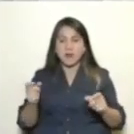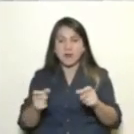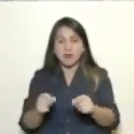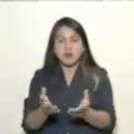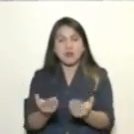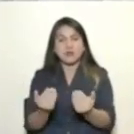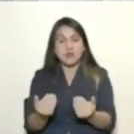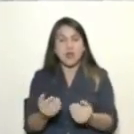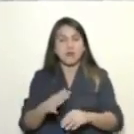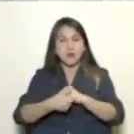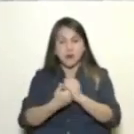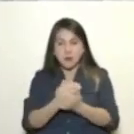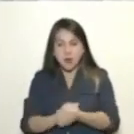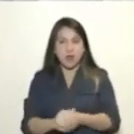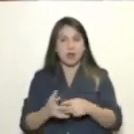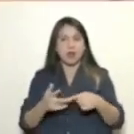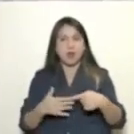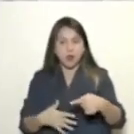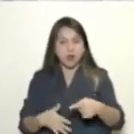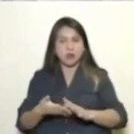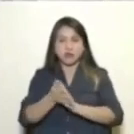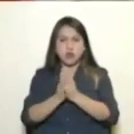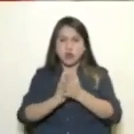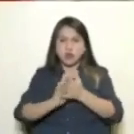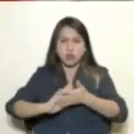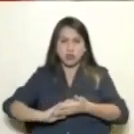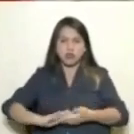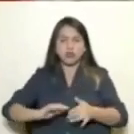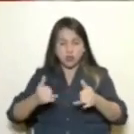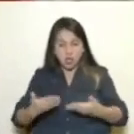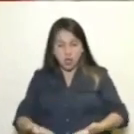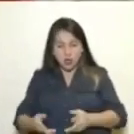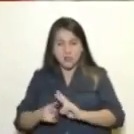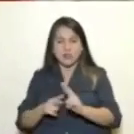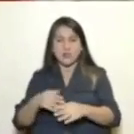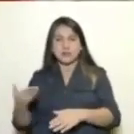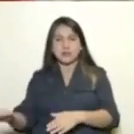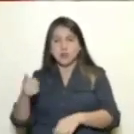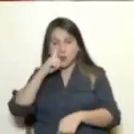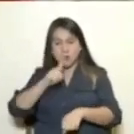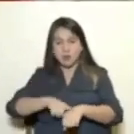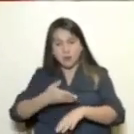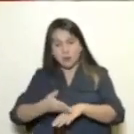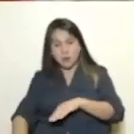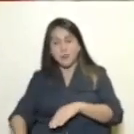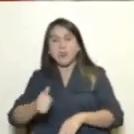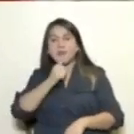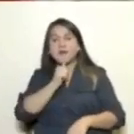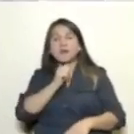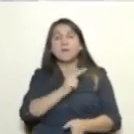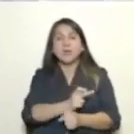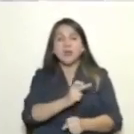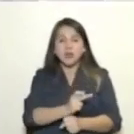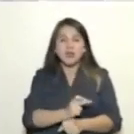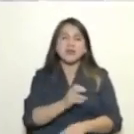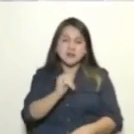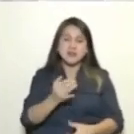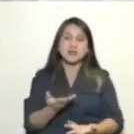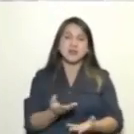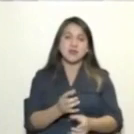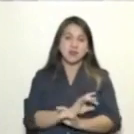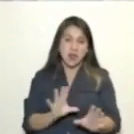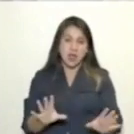virus necesitamos lavarse las manos, todo lo que ahora se está haciendo. La pedagogía, le ha faltado pedagogía a este gobierno. Pedagogía, ¿no?